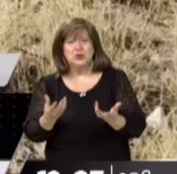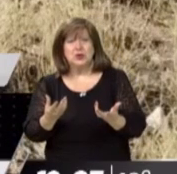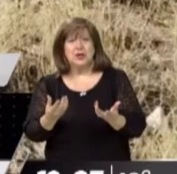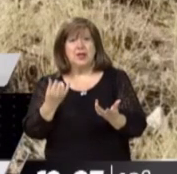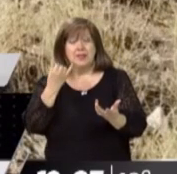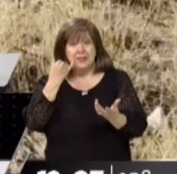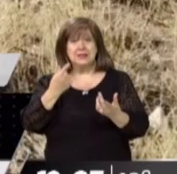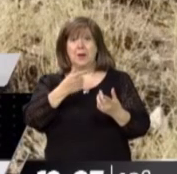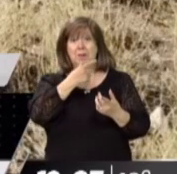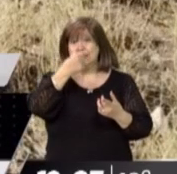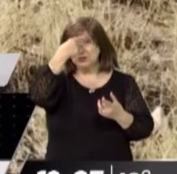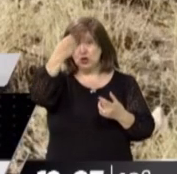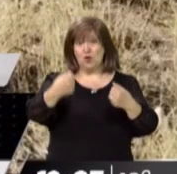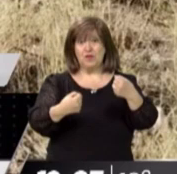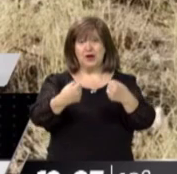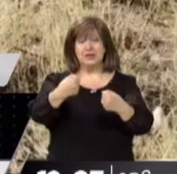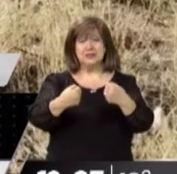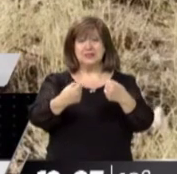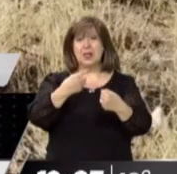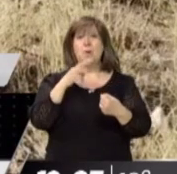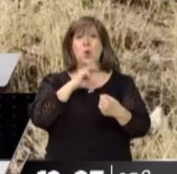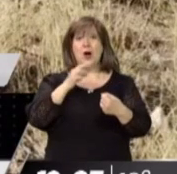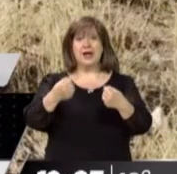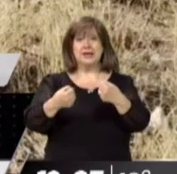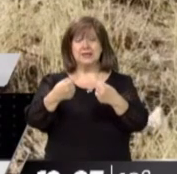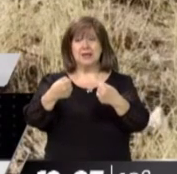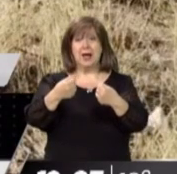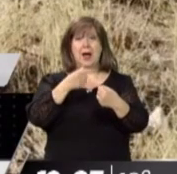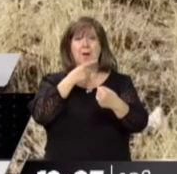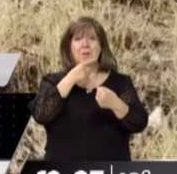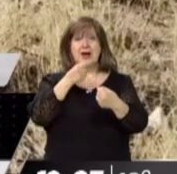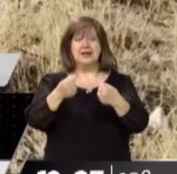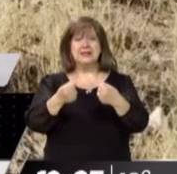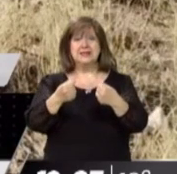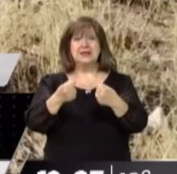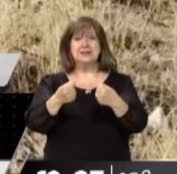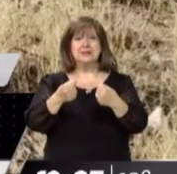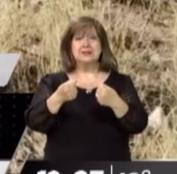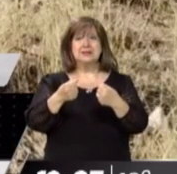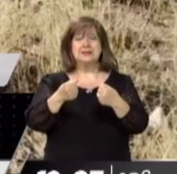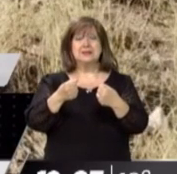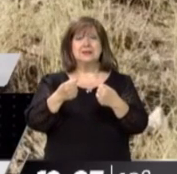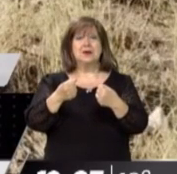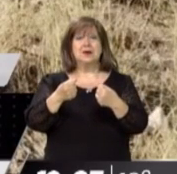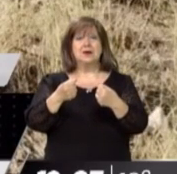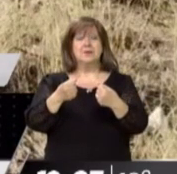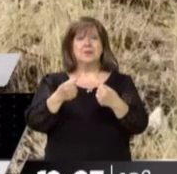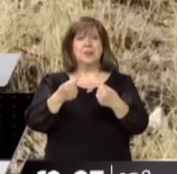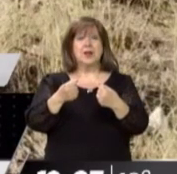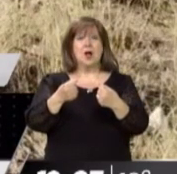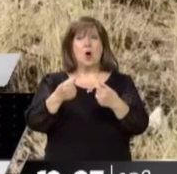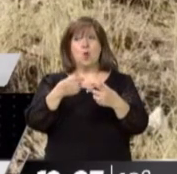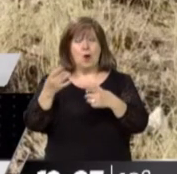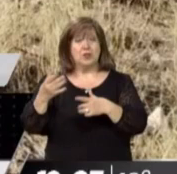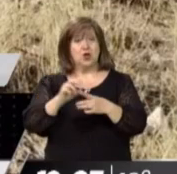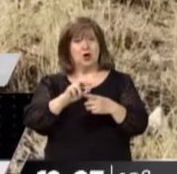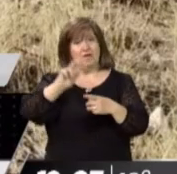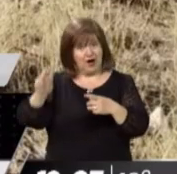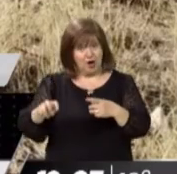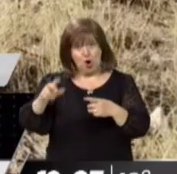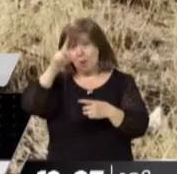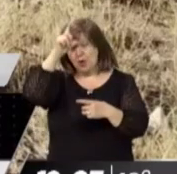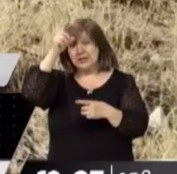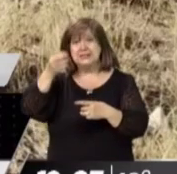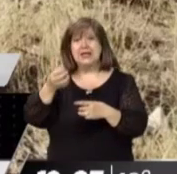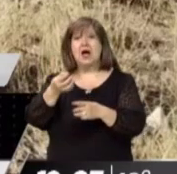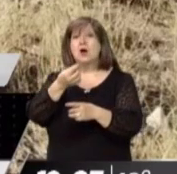la conductora, al perder el dominio, al parecer se atribuye porque dio positivo lo que fue el alcotés, ¿cierto? O el